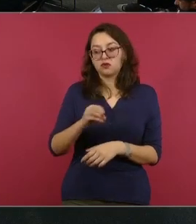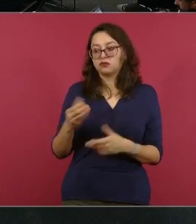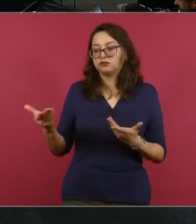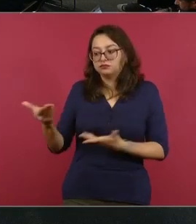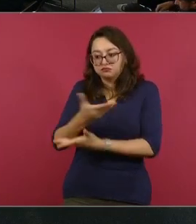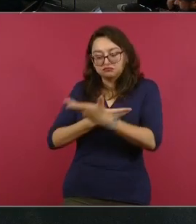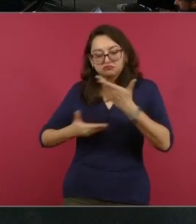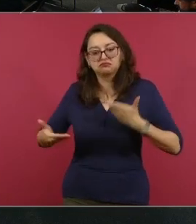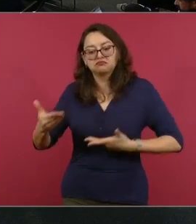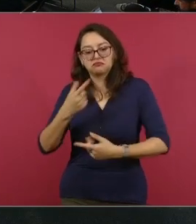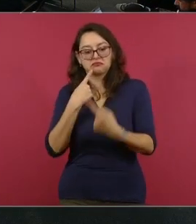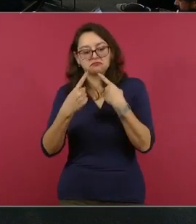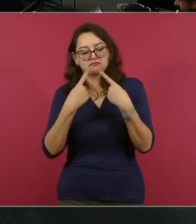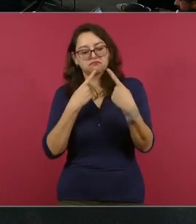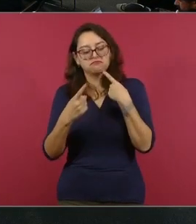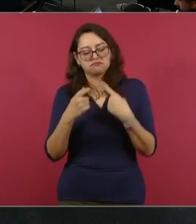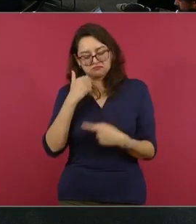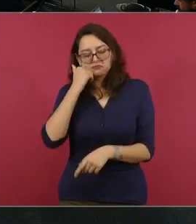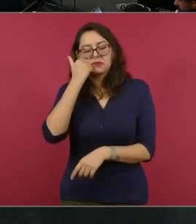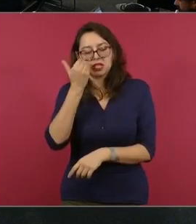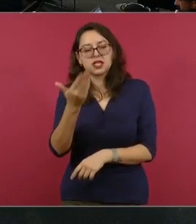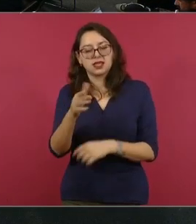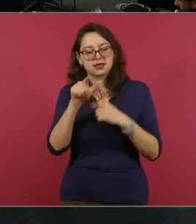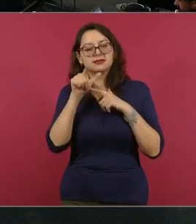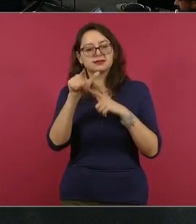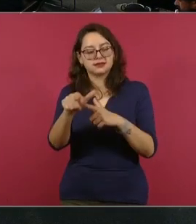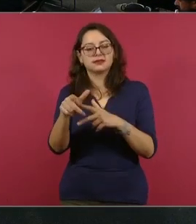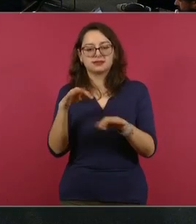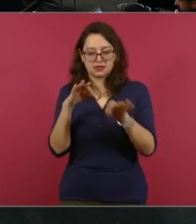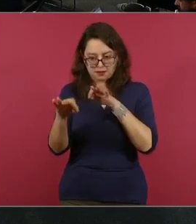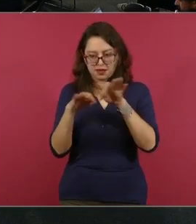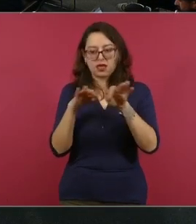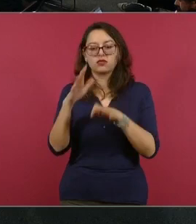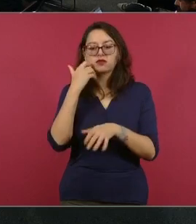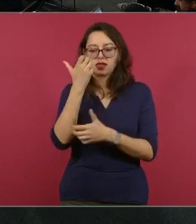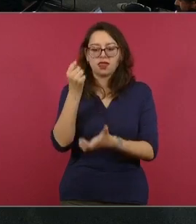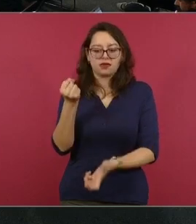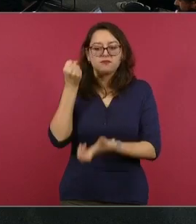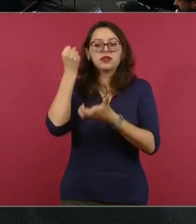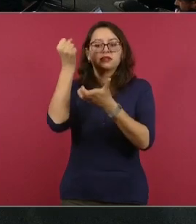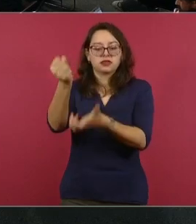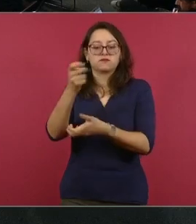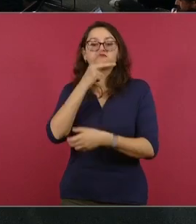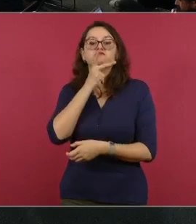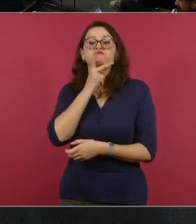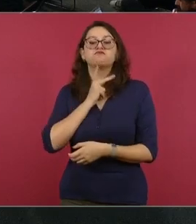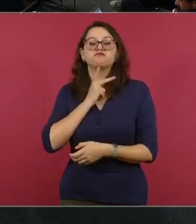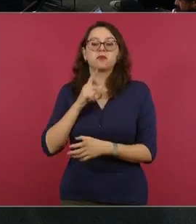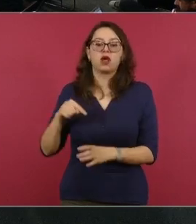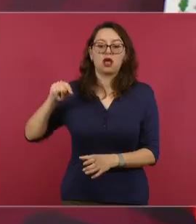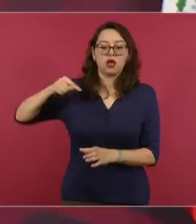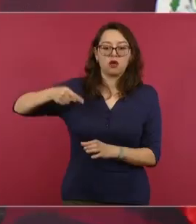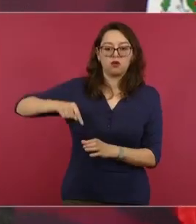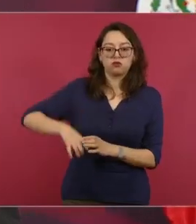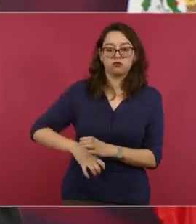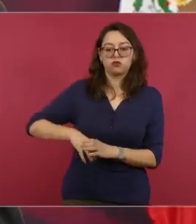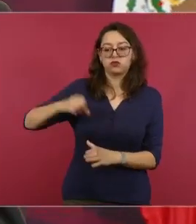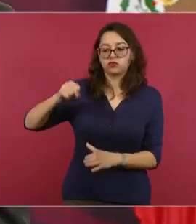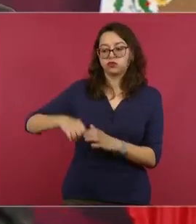van a invertir, van a seguir invirtiendo y van a empezar a extraer petróleo como en